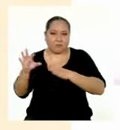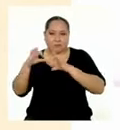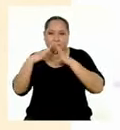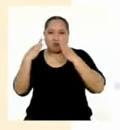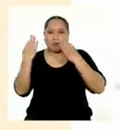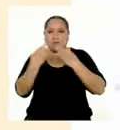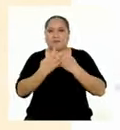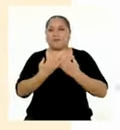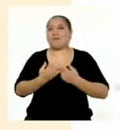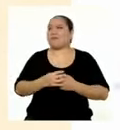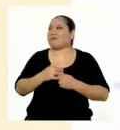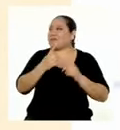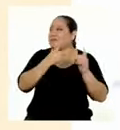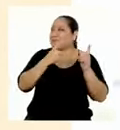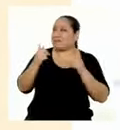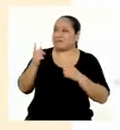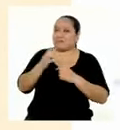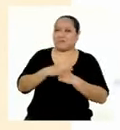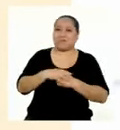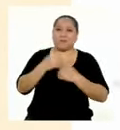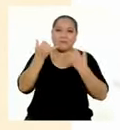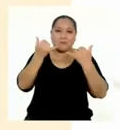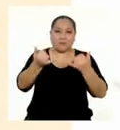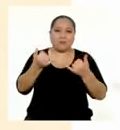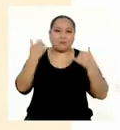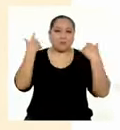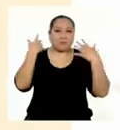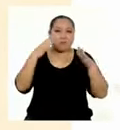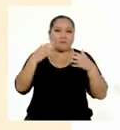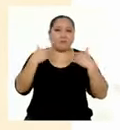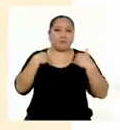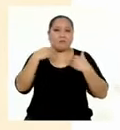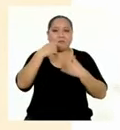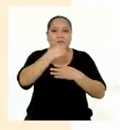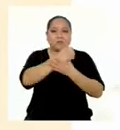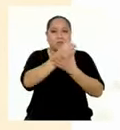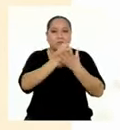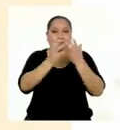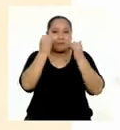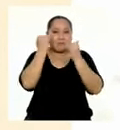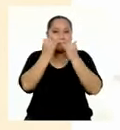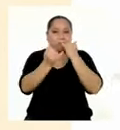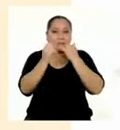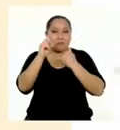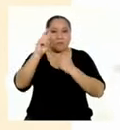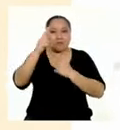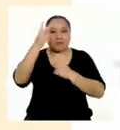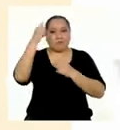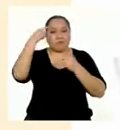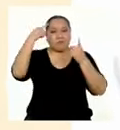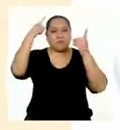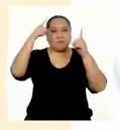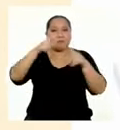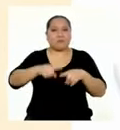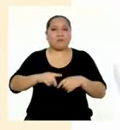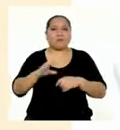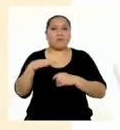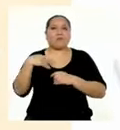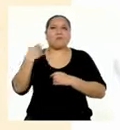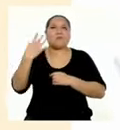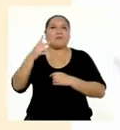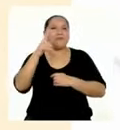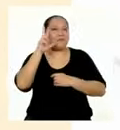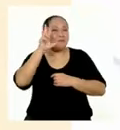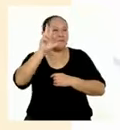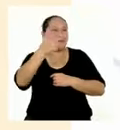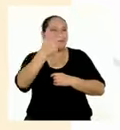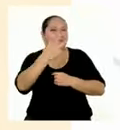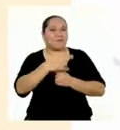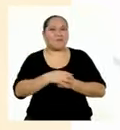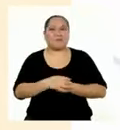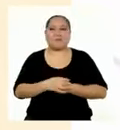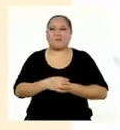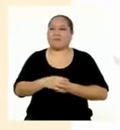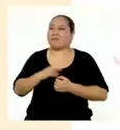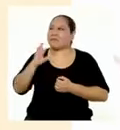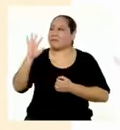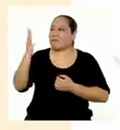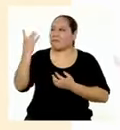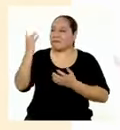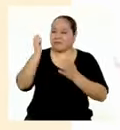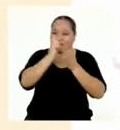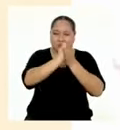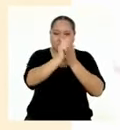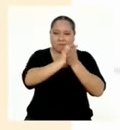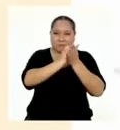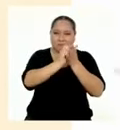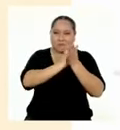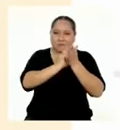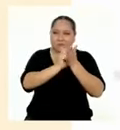familia. ¡Listo! Ahora que tenemos la versión final del segundo acuerdo, vayamos por el tercero. Deme un momento